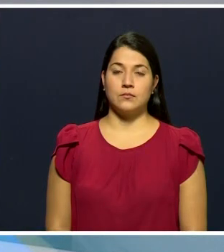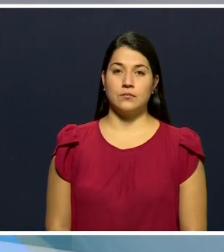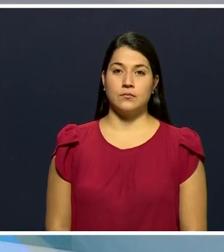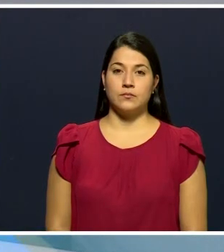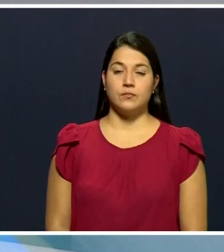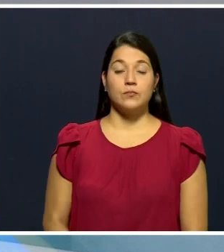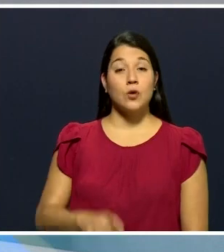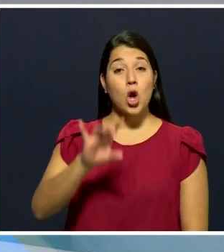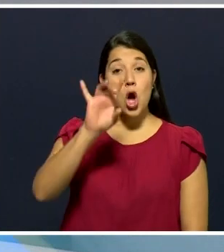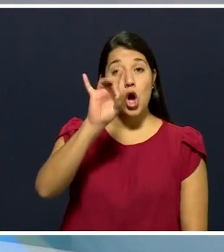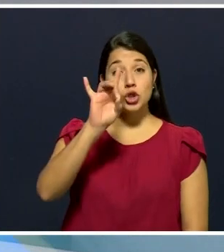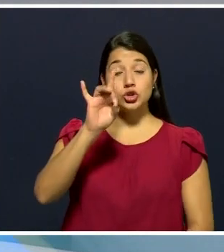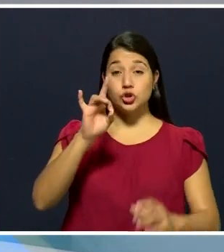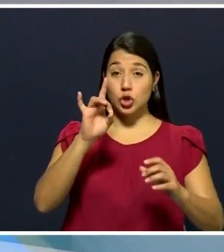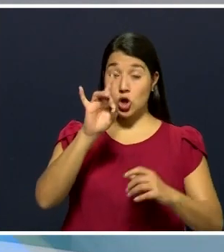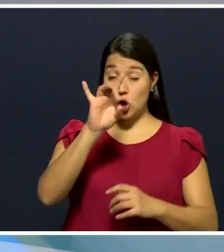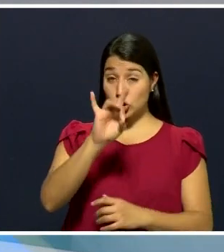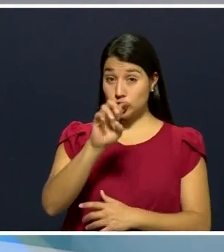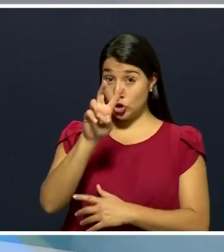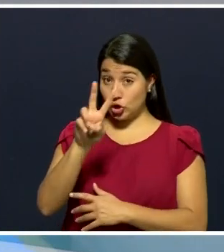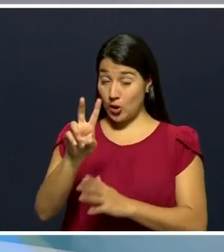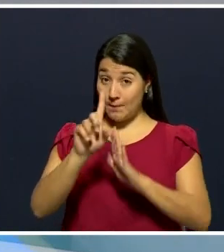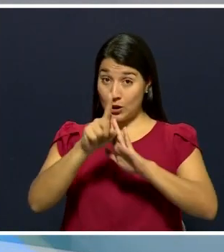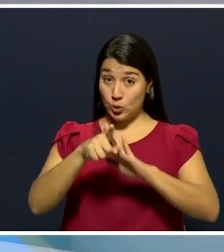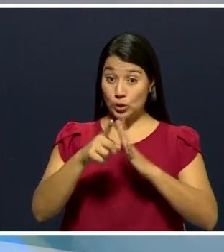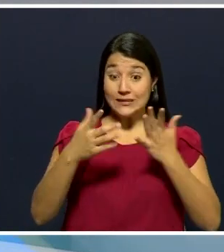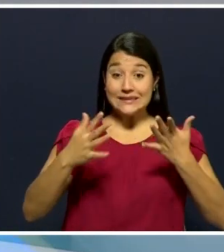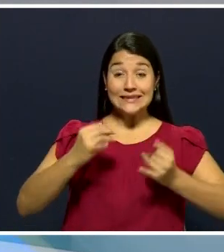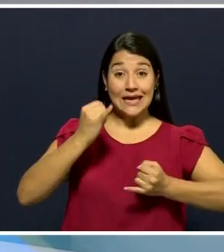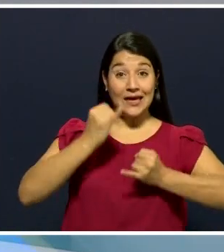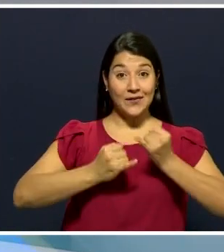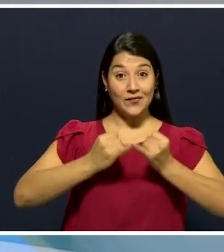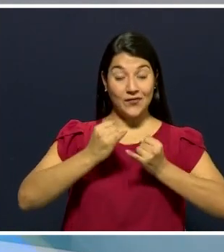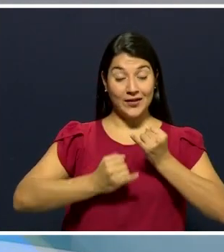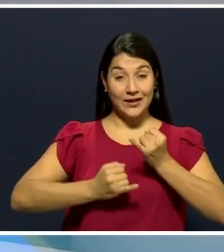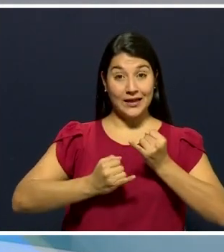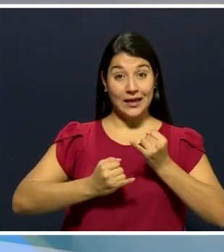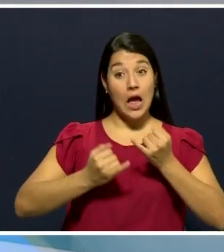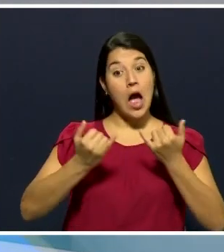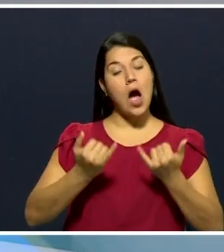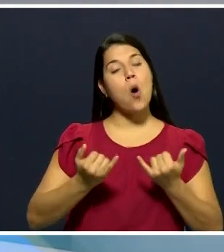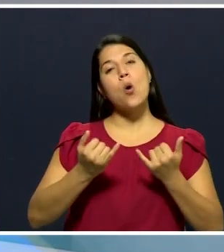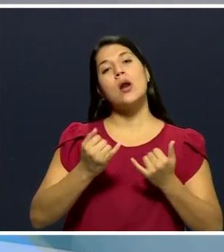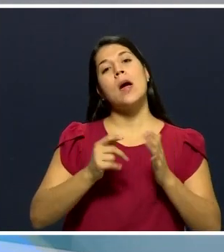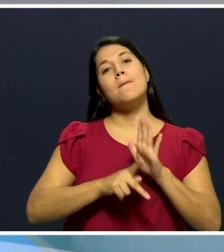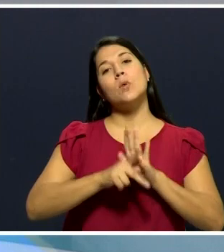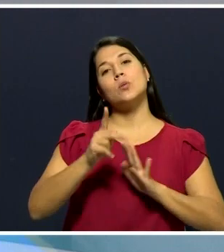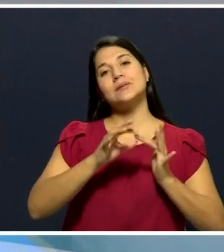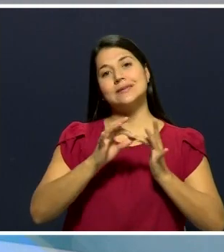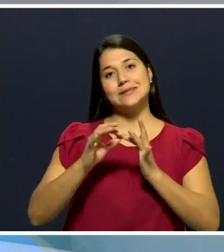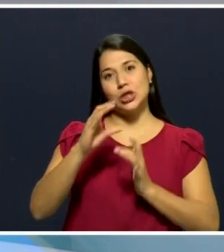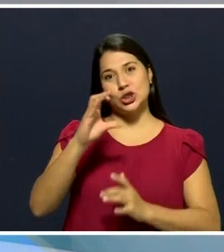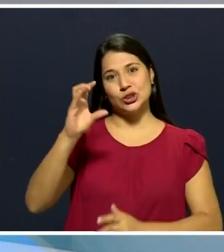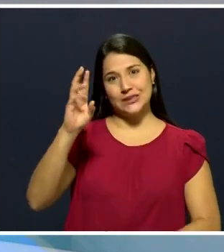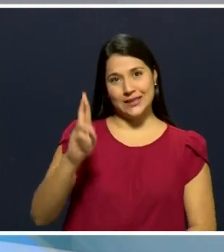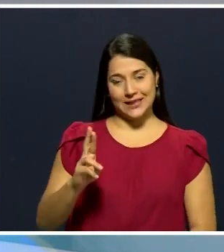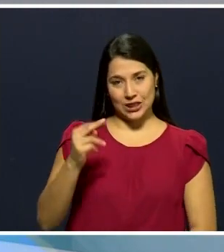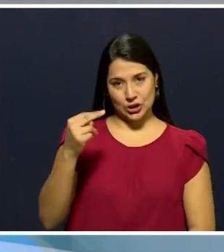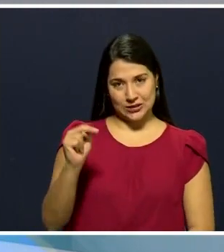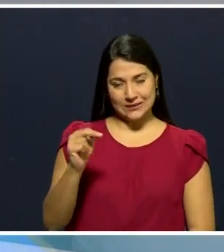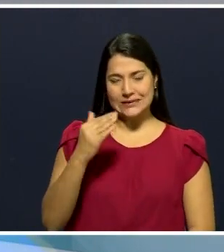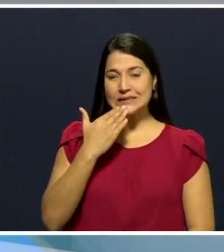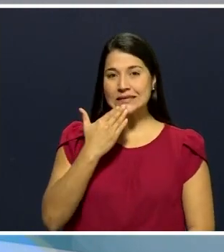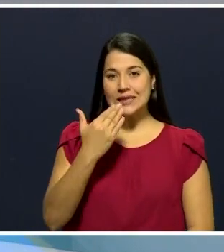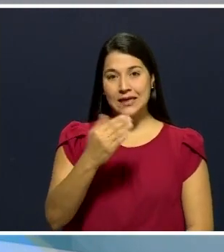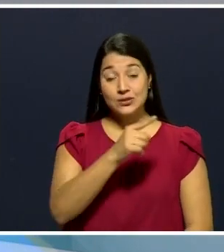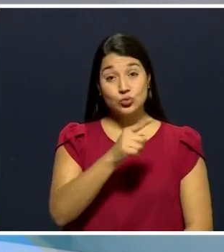Y a las 8 de la noche con 2 minutos llegamos al final de esta edición estelar de Costa Rica Noticias. Le agradecemos